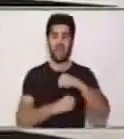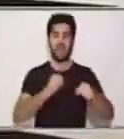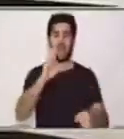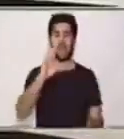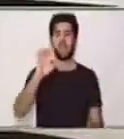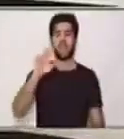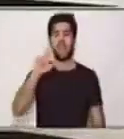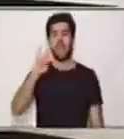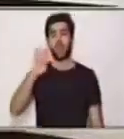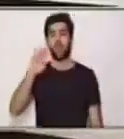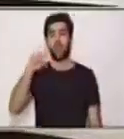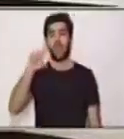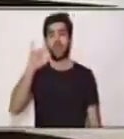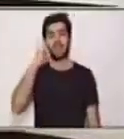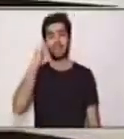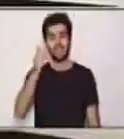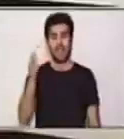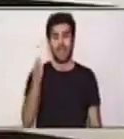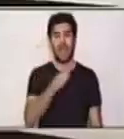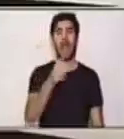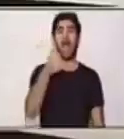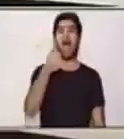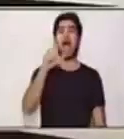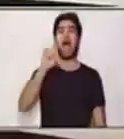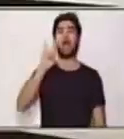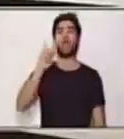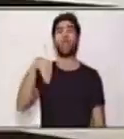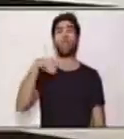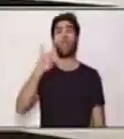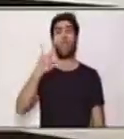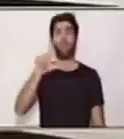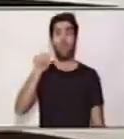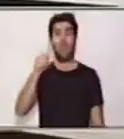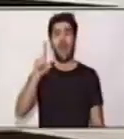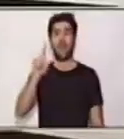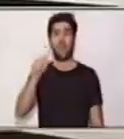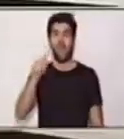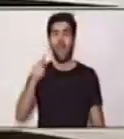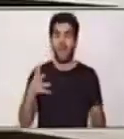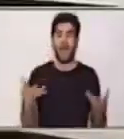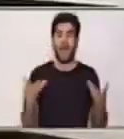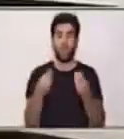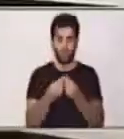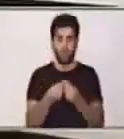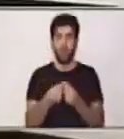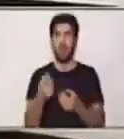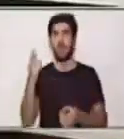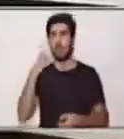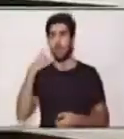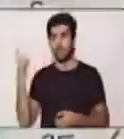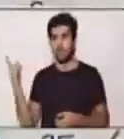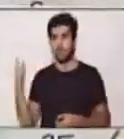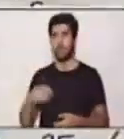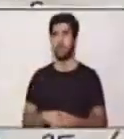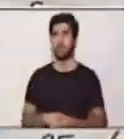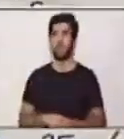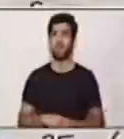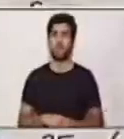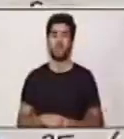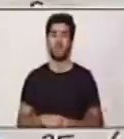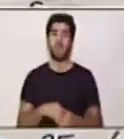acumulada que tenemos en esta columna de acá, el primer dato se copia, se